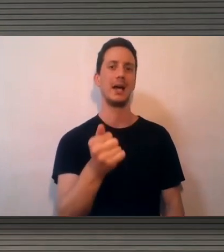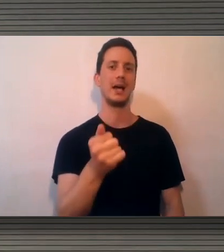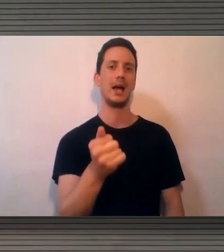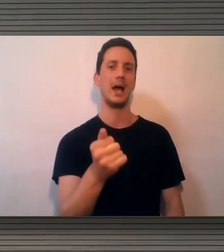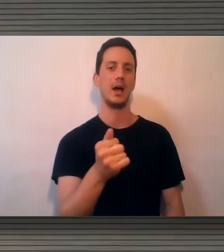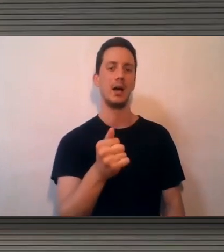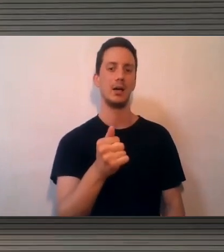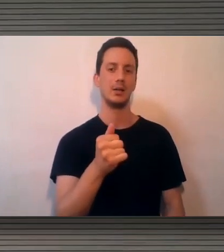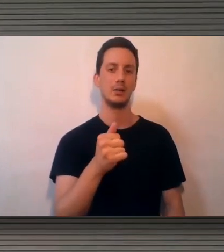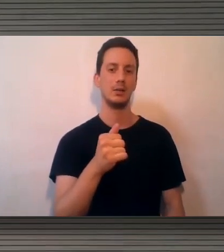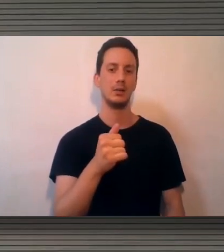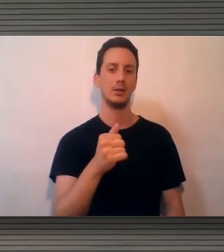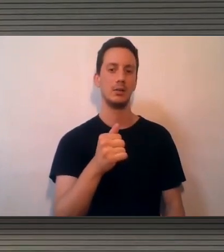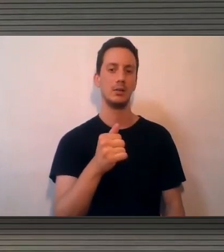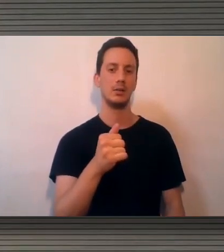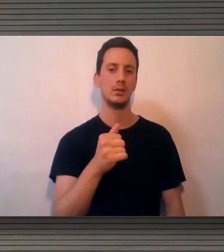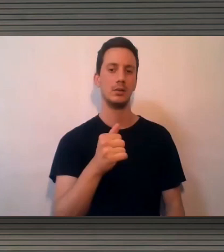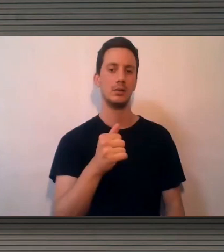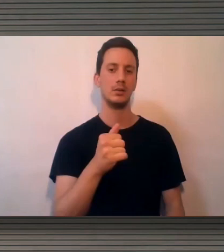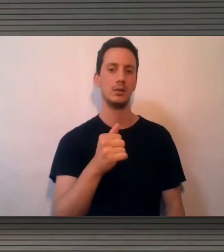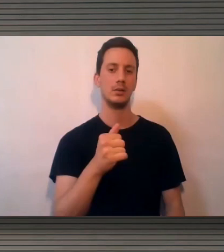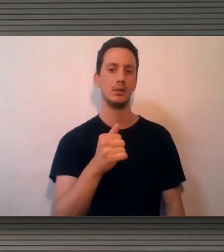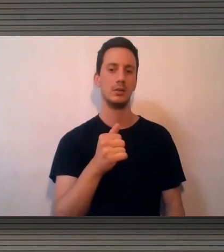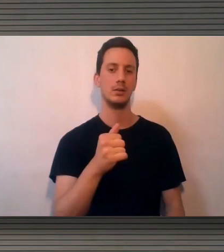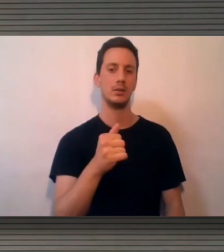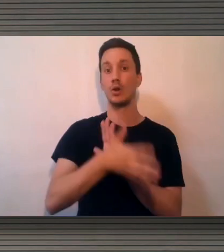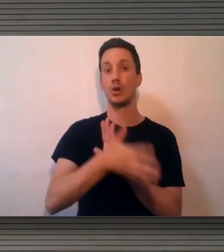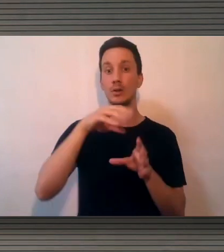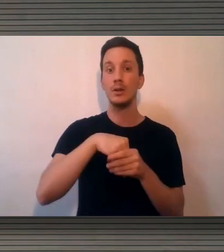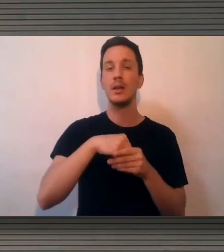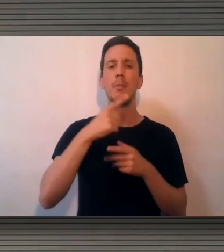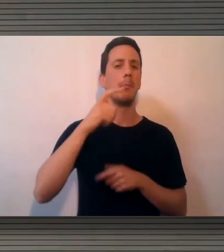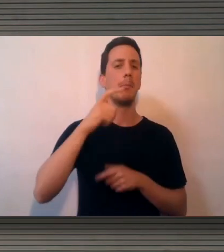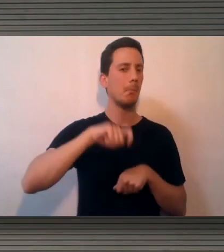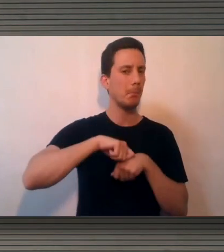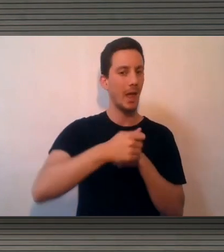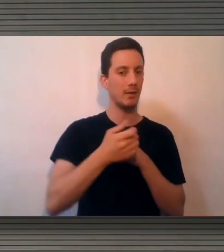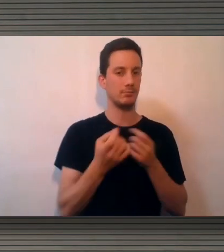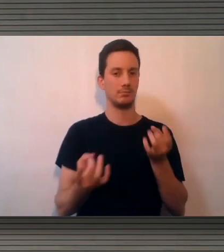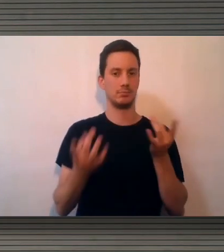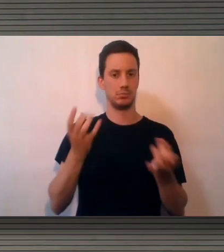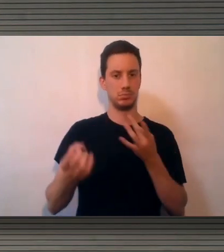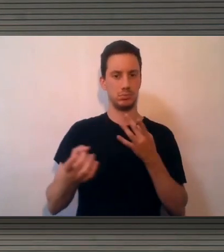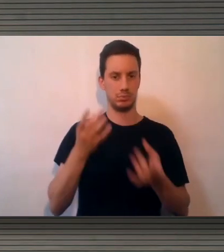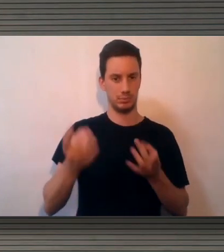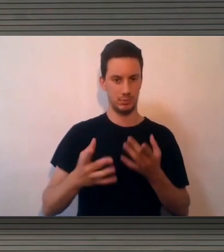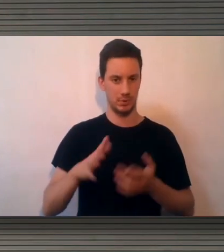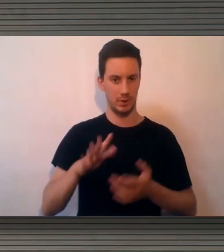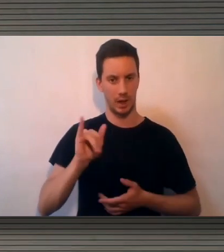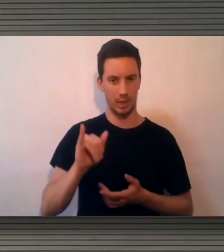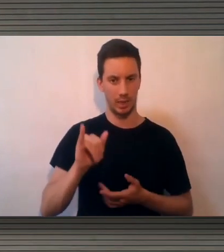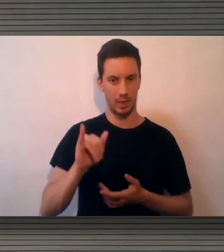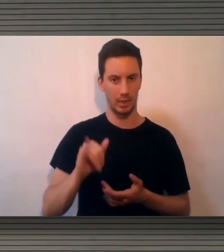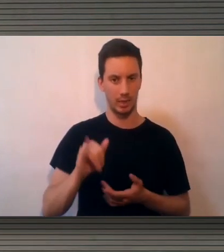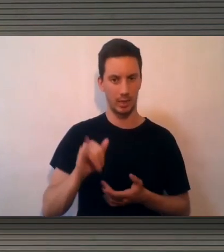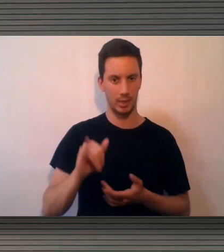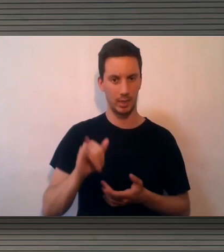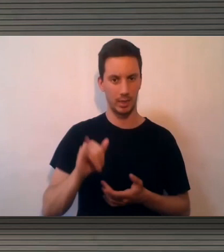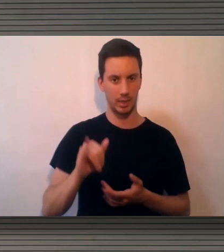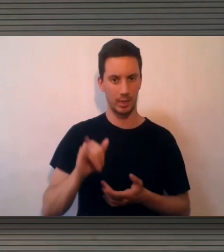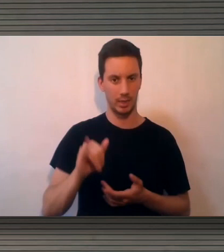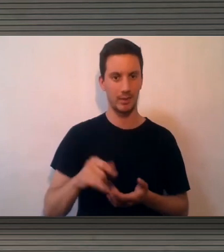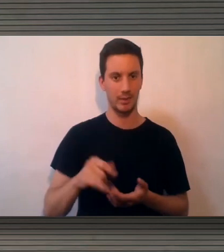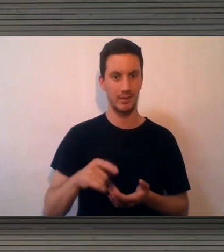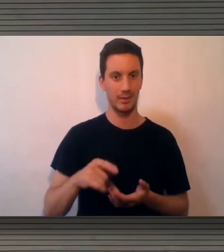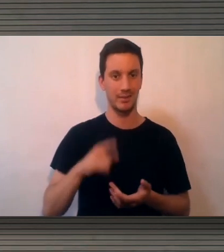por definición es una piel reactiva. Desde el servicio también hacemos unas charlas que se llaman la Escuela